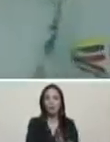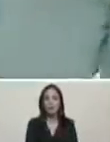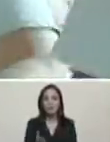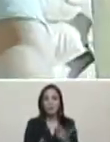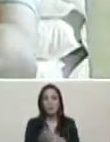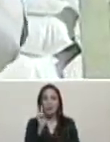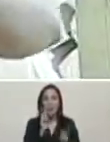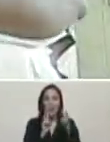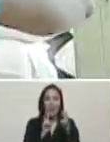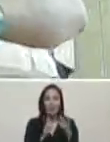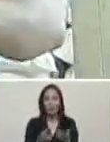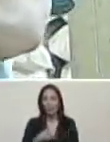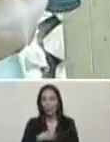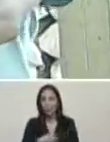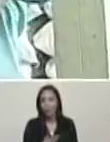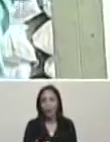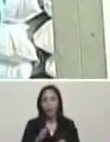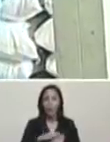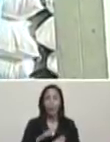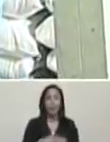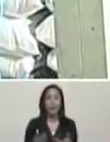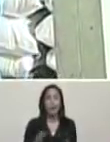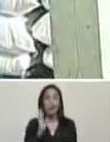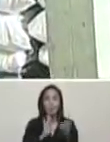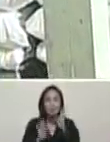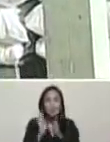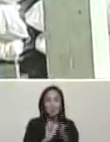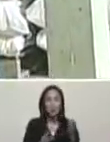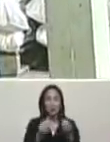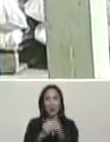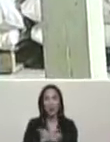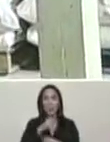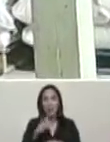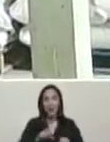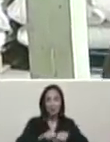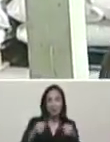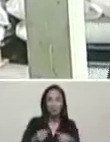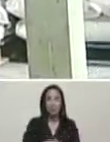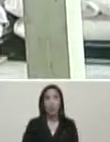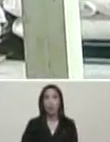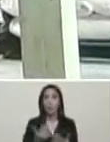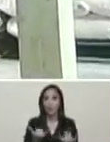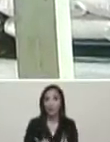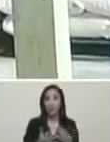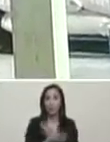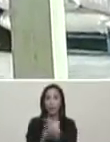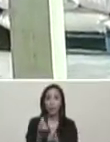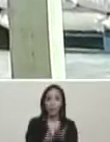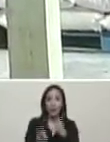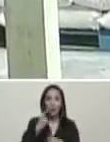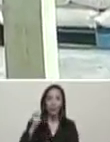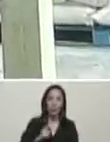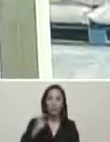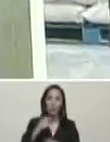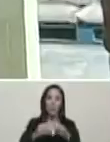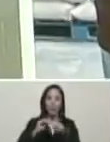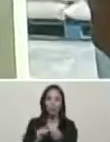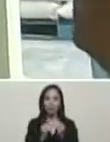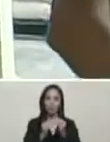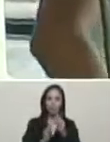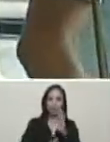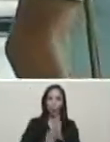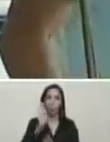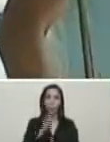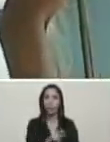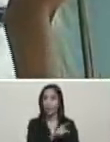tanto, la inversión inmediata sería para ampliar el almacenamiento y aprovechar al máximo todo el complejo. Bueno, sabe usted, compañero